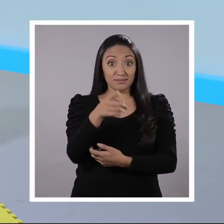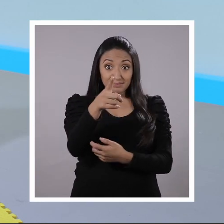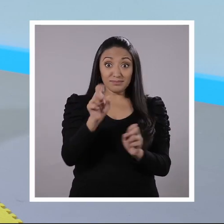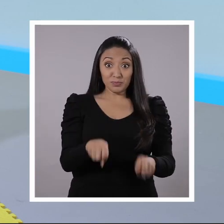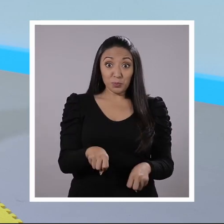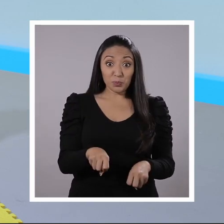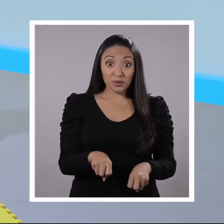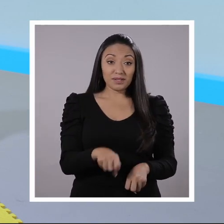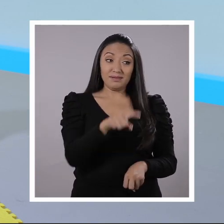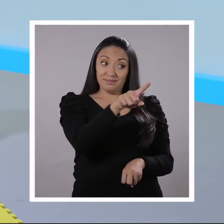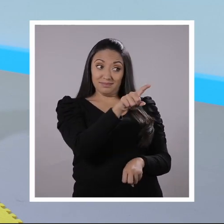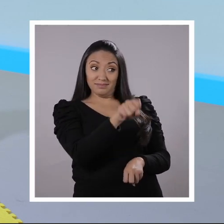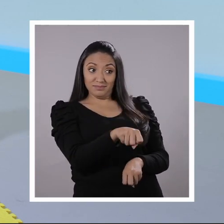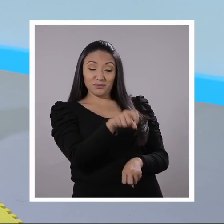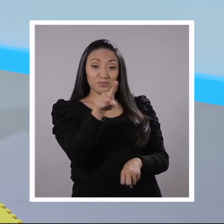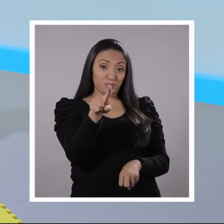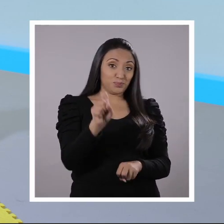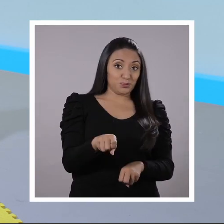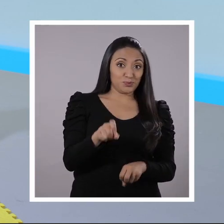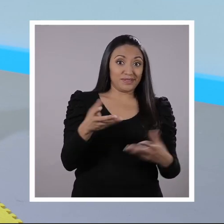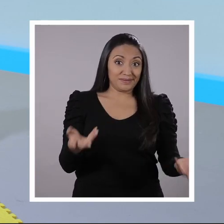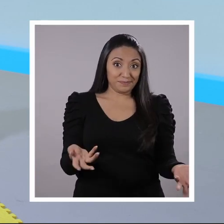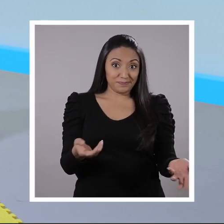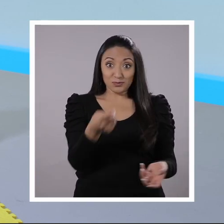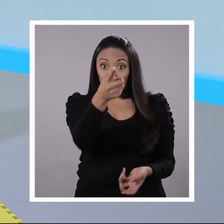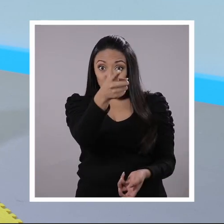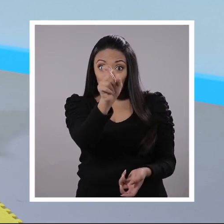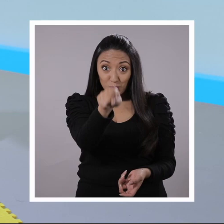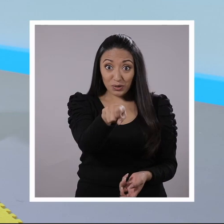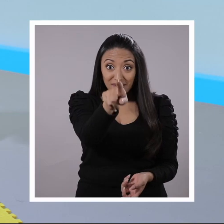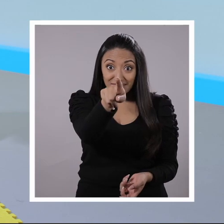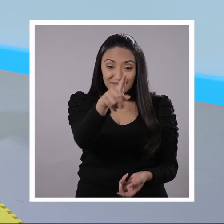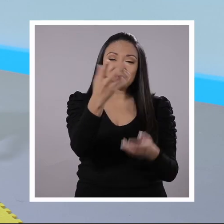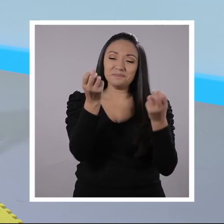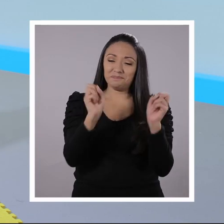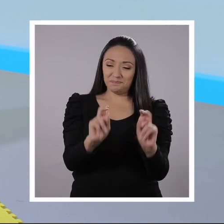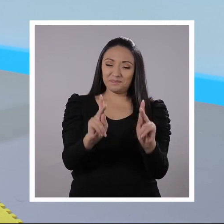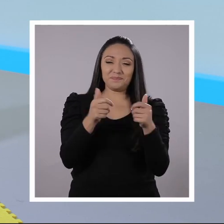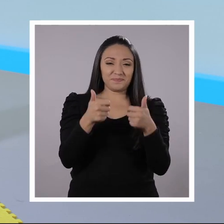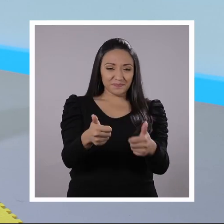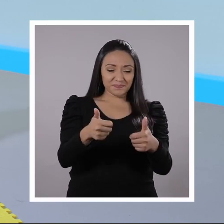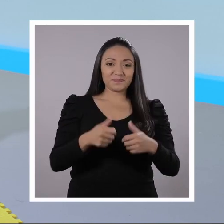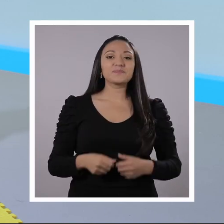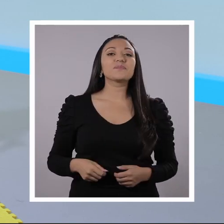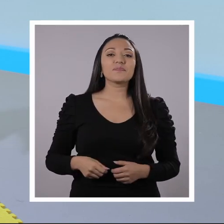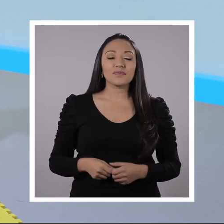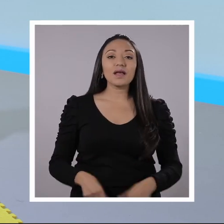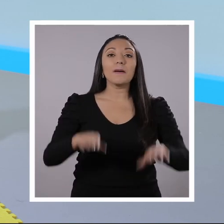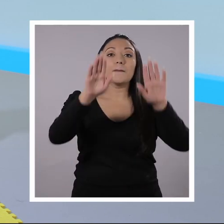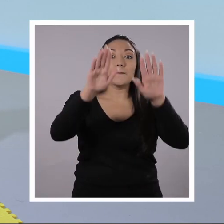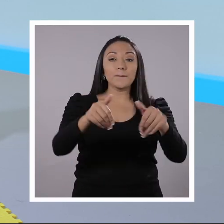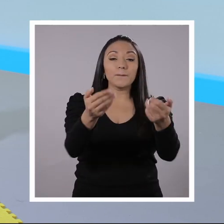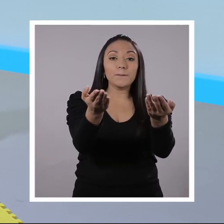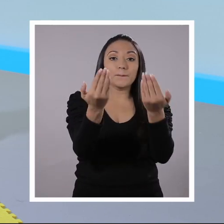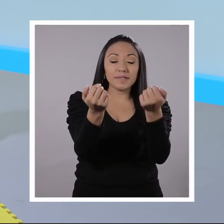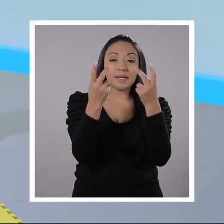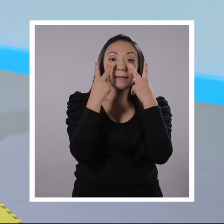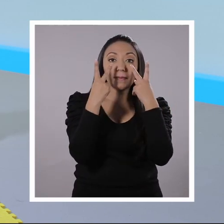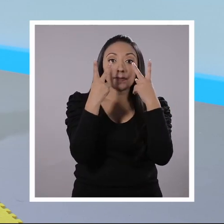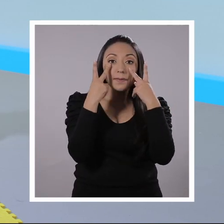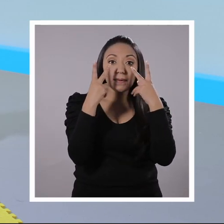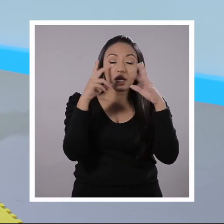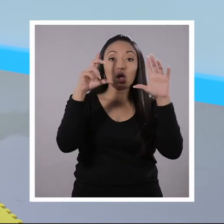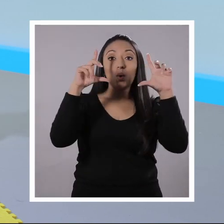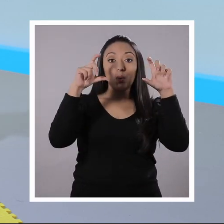¿A ti, Jessy? ¿Y a ustedes? Solo si ellos se juntan, si no, no. ¿Están listos? ¡Ah, que sí! Sí, muy bien. Entonces, primero quiero invitarles a